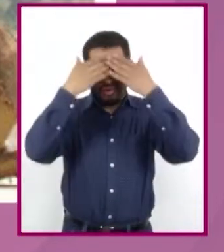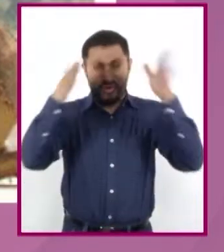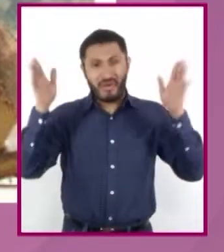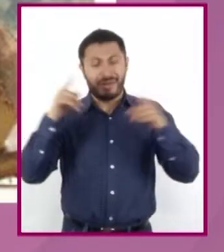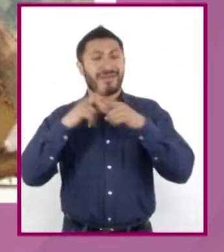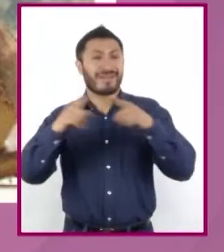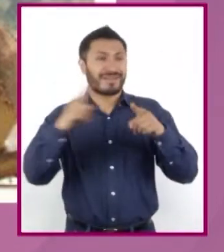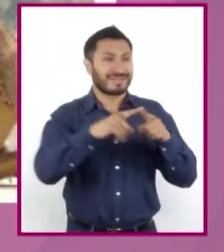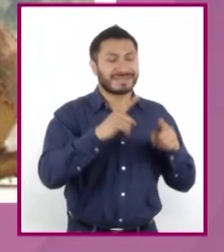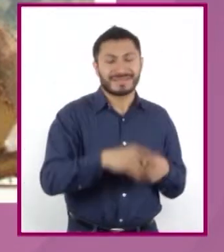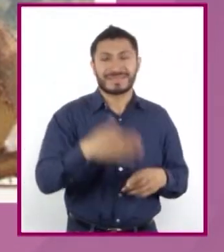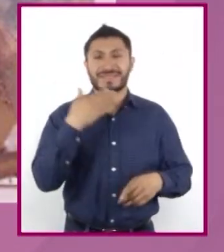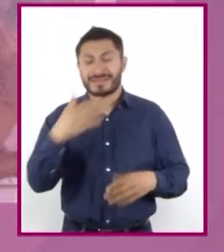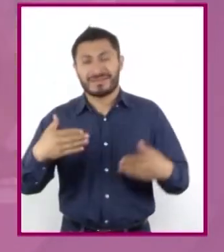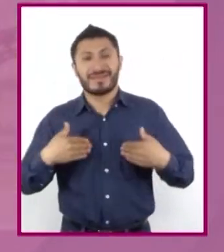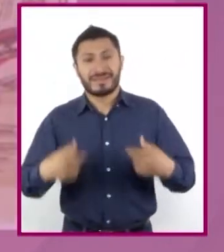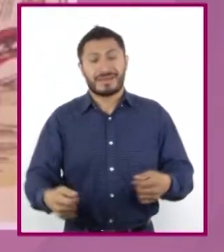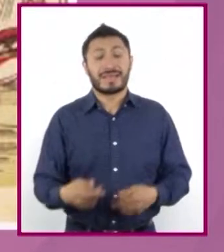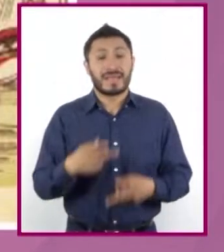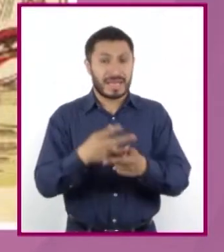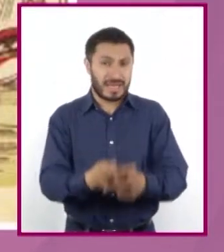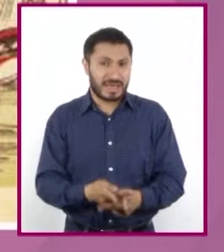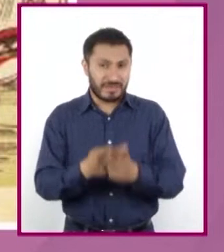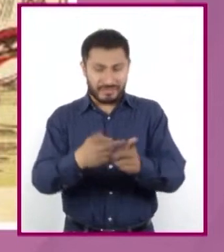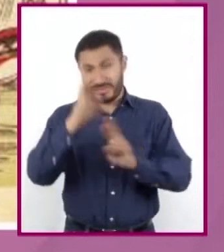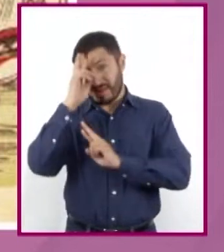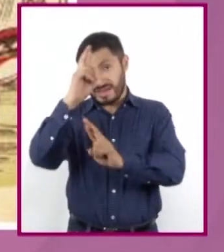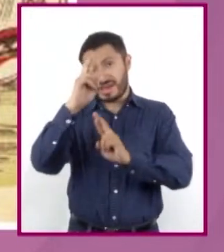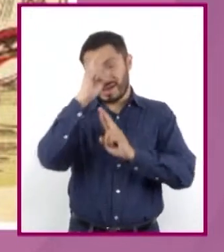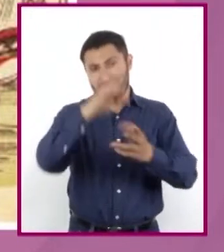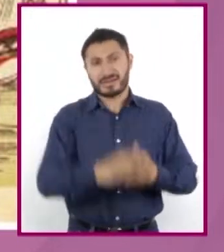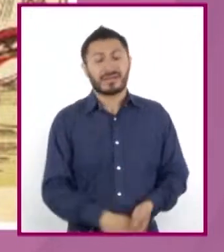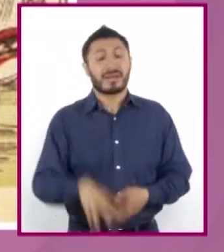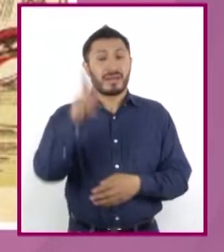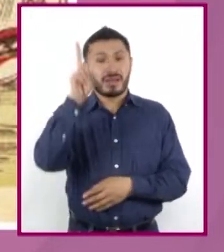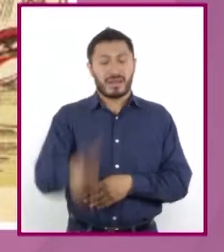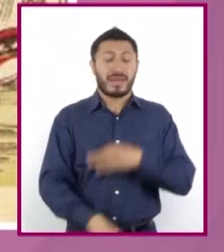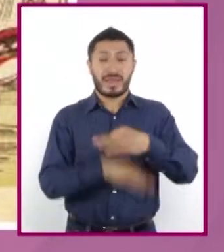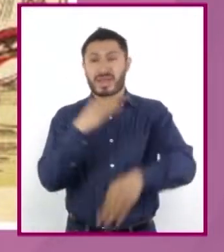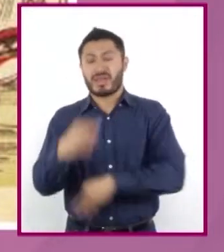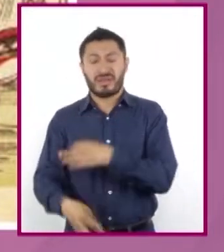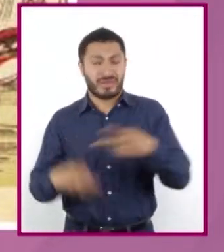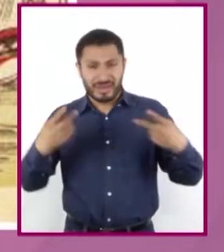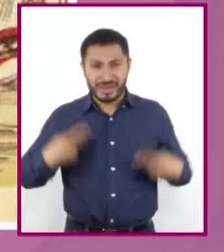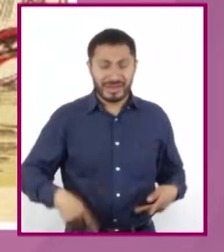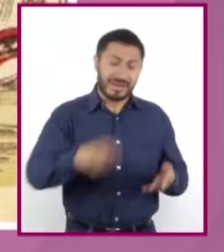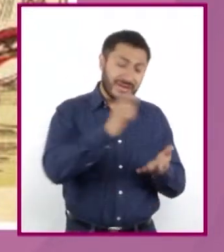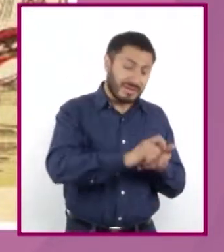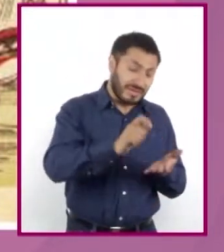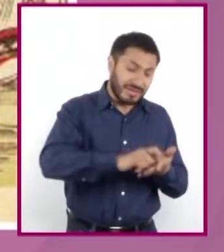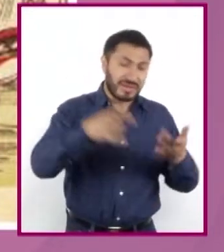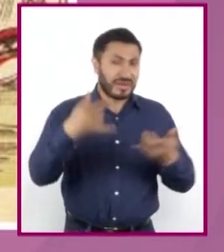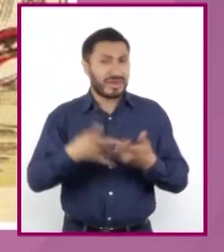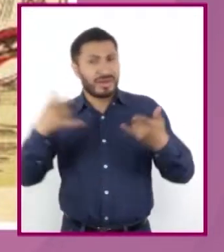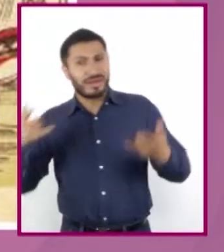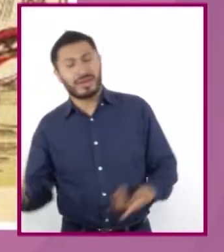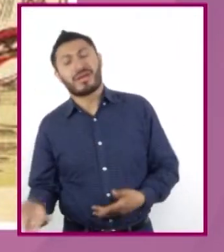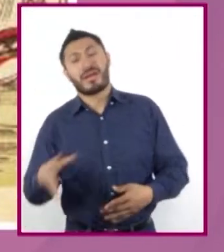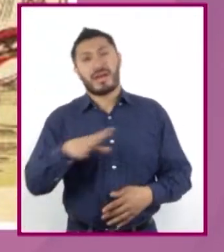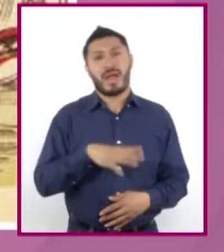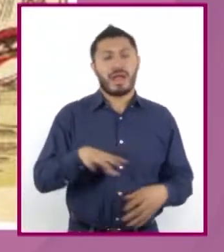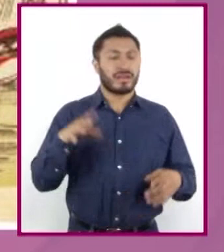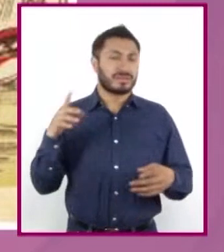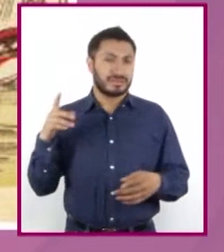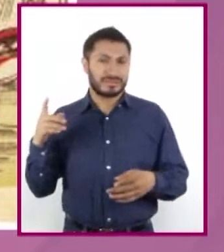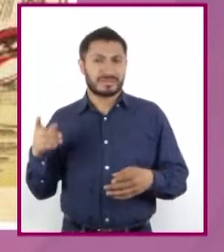y una práctica de la tolerancia. Es verdad que no todos los historiadores tenemos las cualidades de la simpatía y